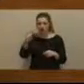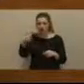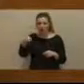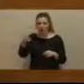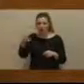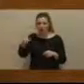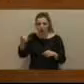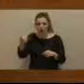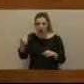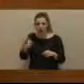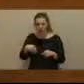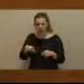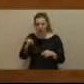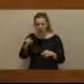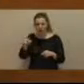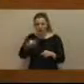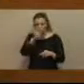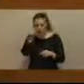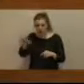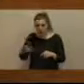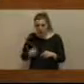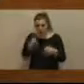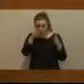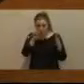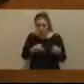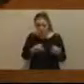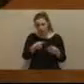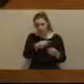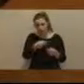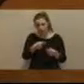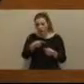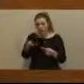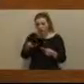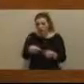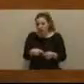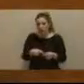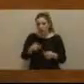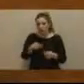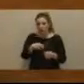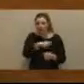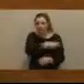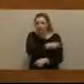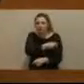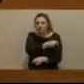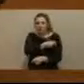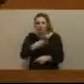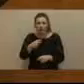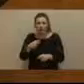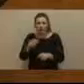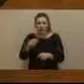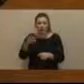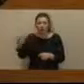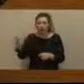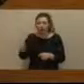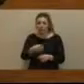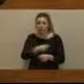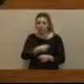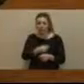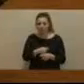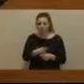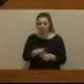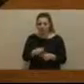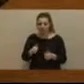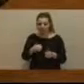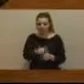militante socialista que ustedes pusieron. Vocal, Francisco José Díaz Ortiz, del Consejo de Administración, lo conocerá por el caso Marea, Secretaría